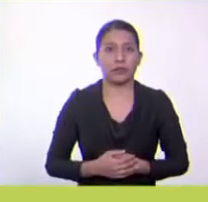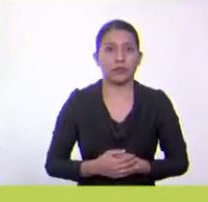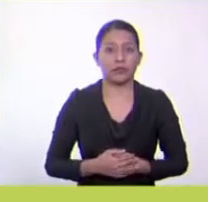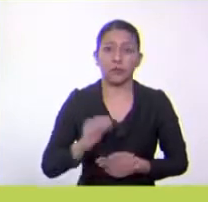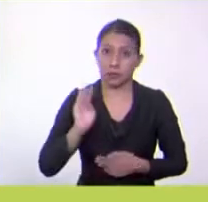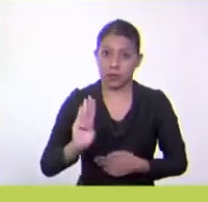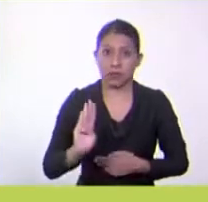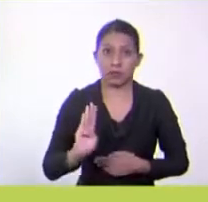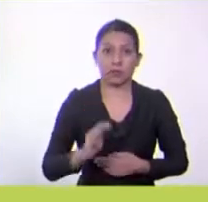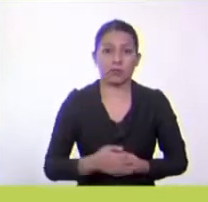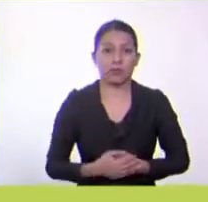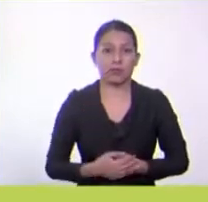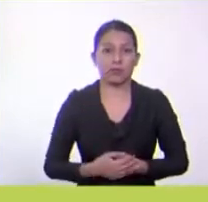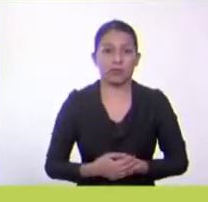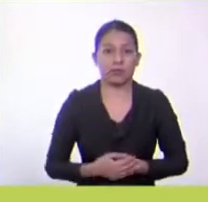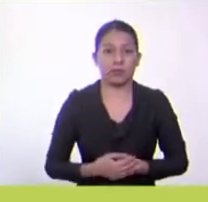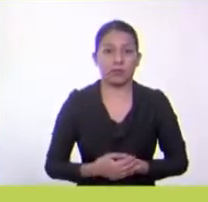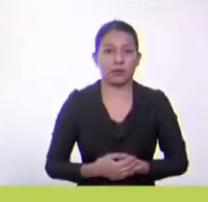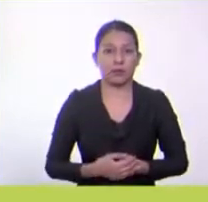literal B,